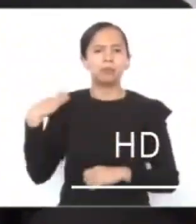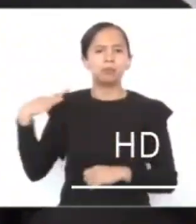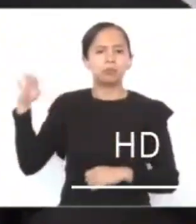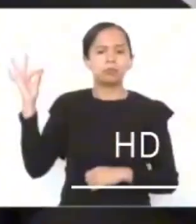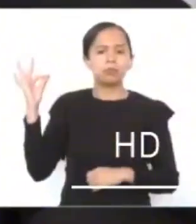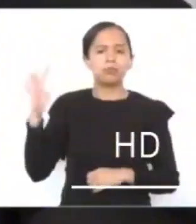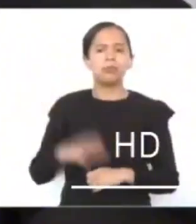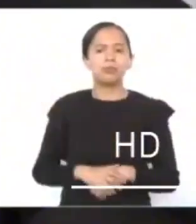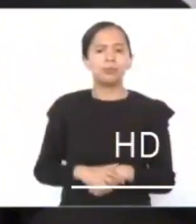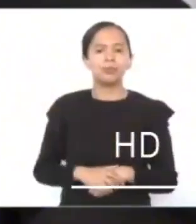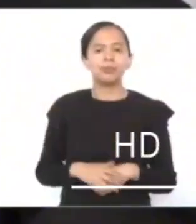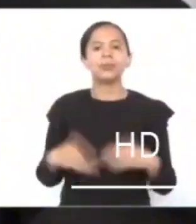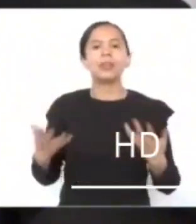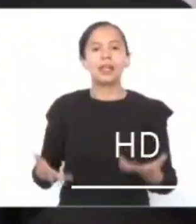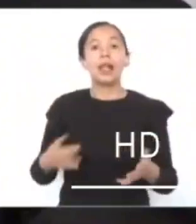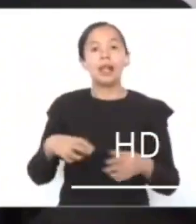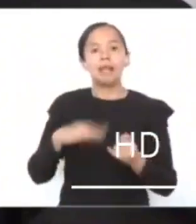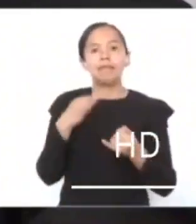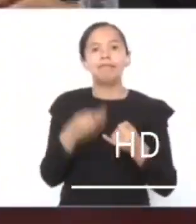finalmente